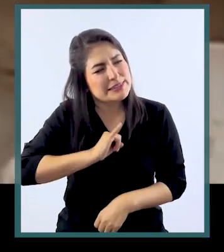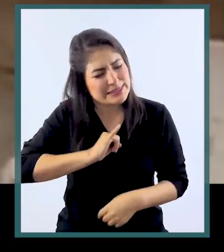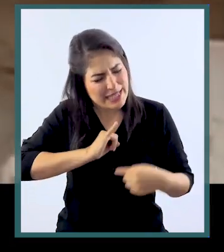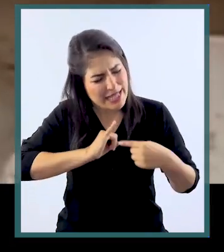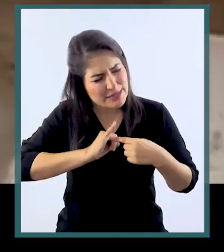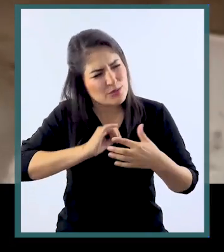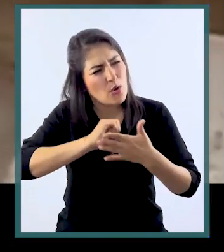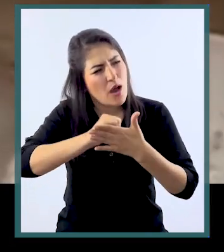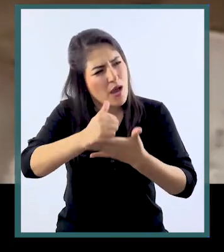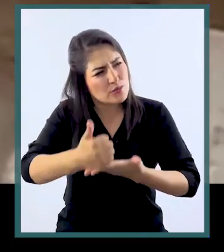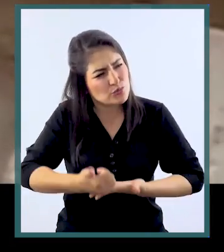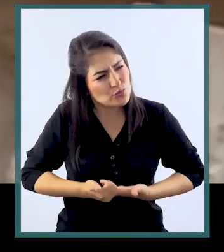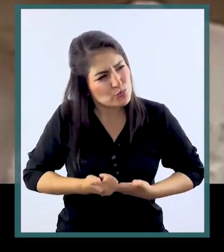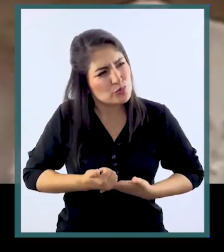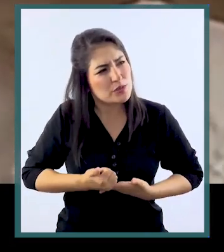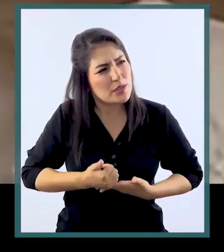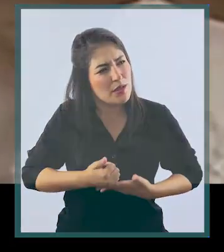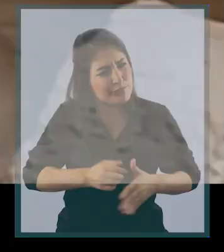nación.